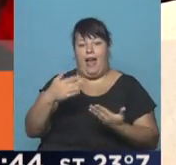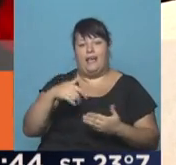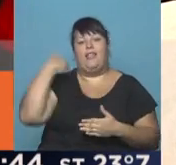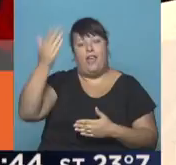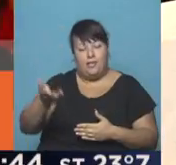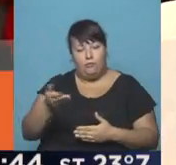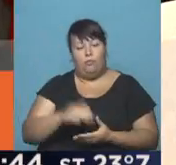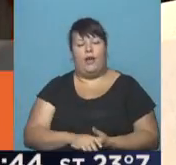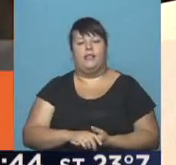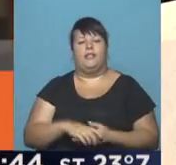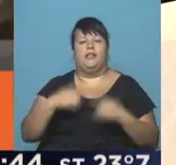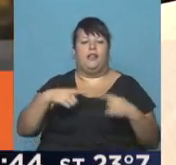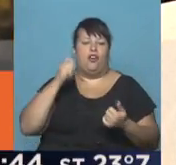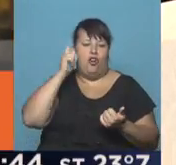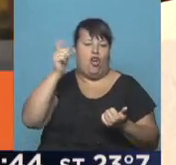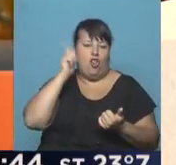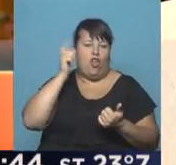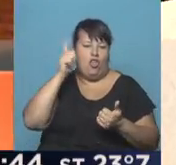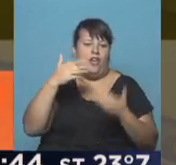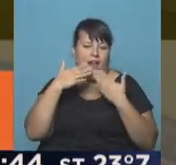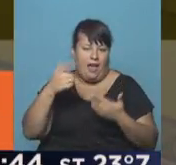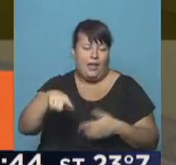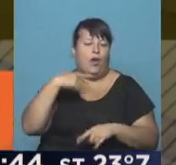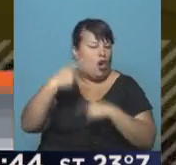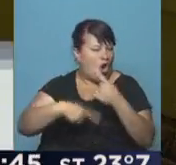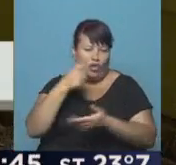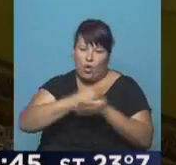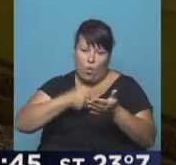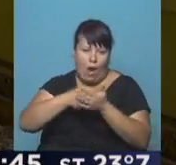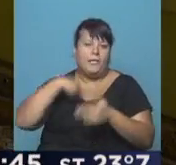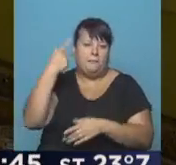después todas estas conquistas que hemos tenido y que vamos a seguir luchando por otras más.